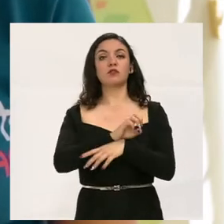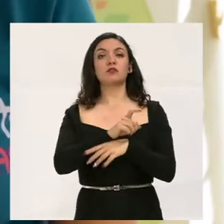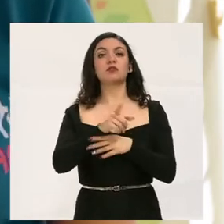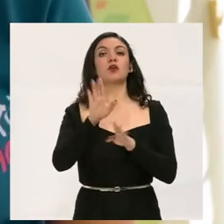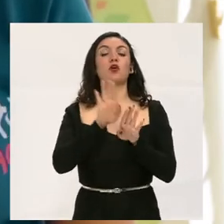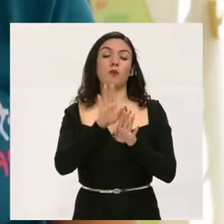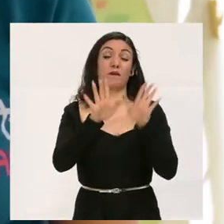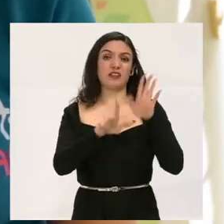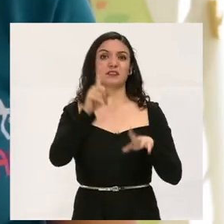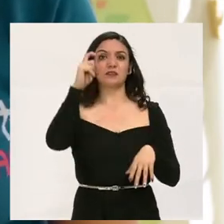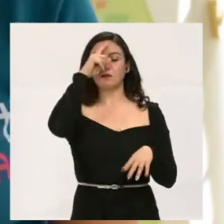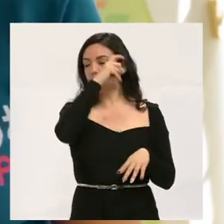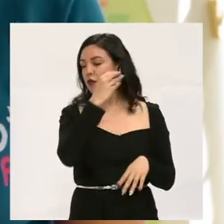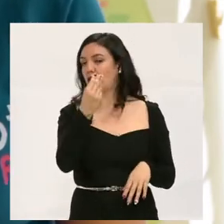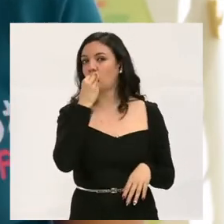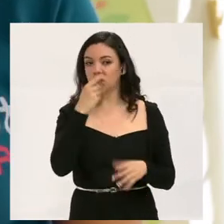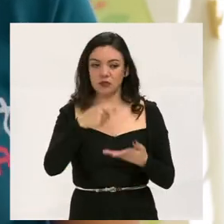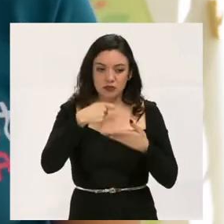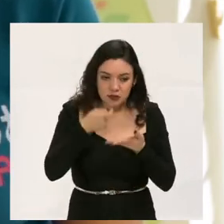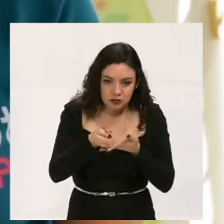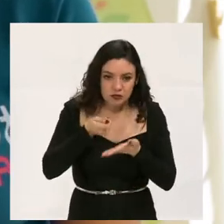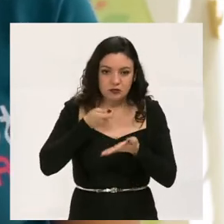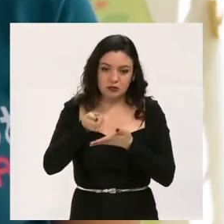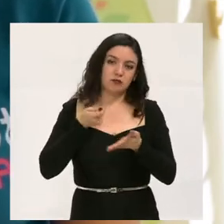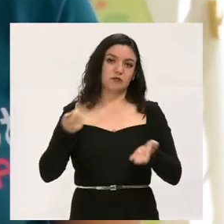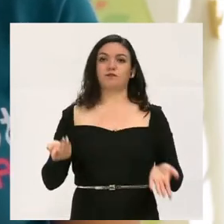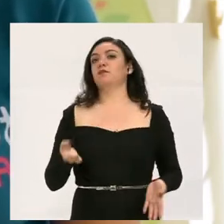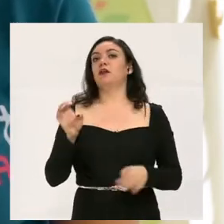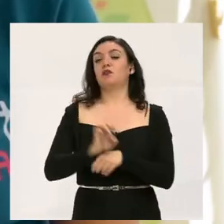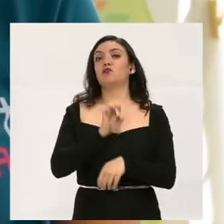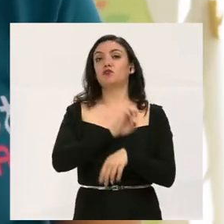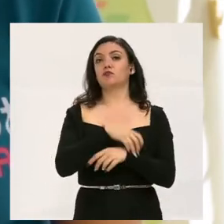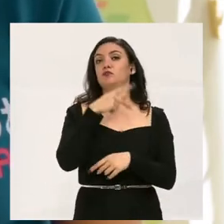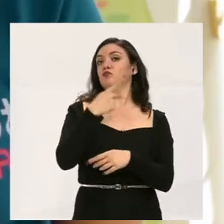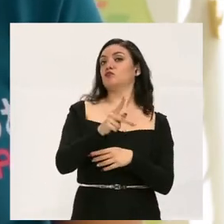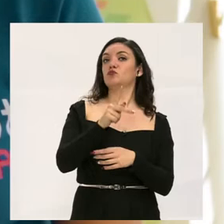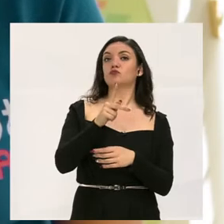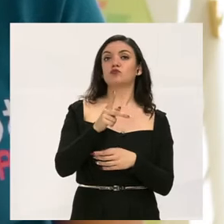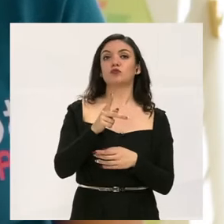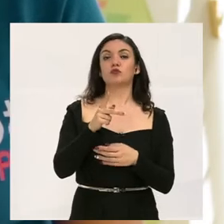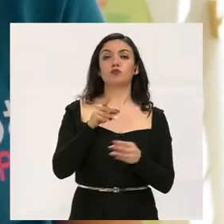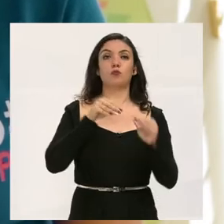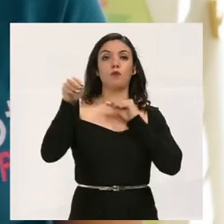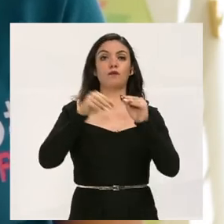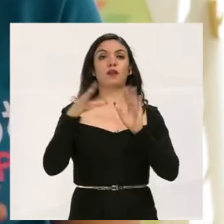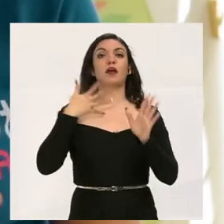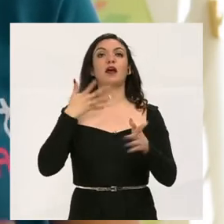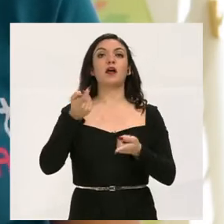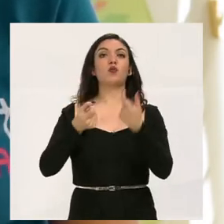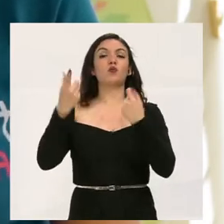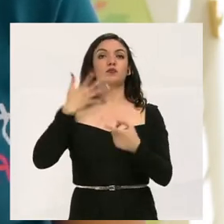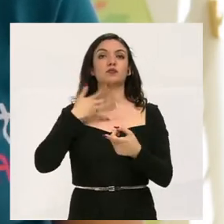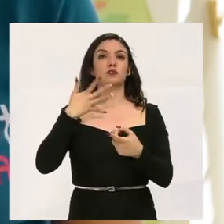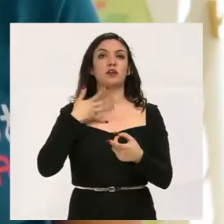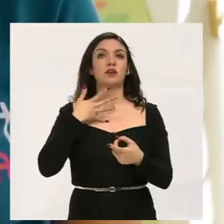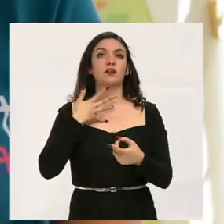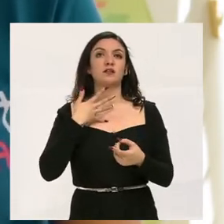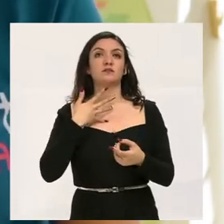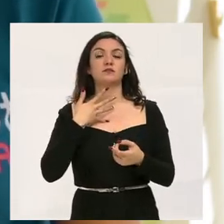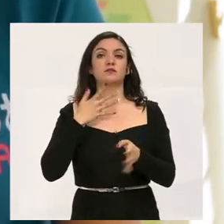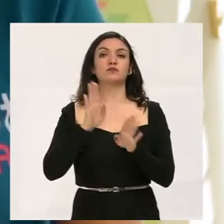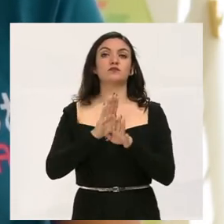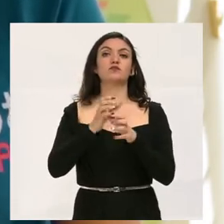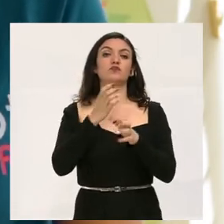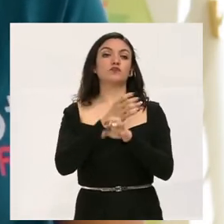en cuestiones de alimentos pues a veces son muy selectivos también en sus alimentos hay algunos que solamente toleran